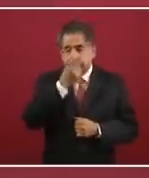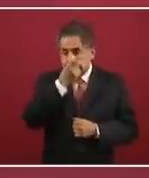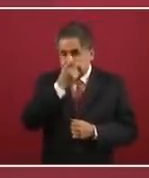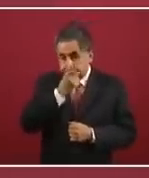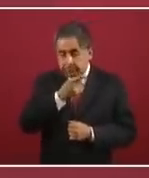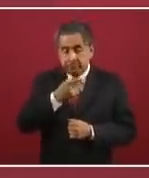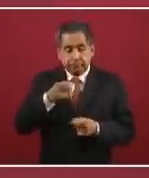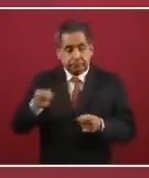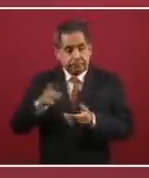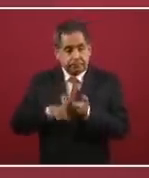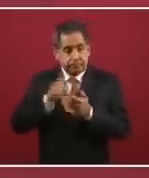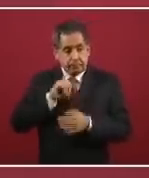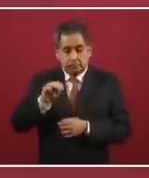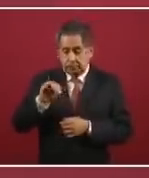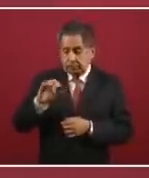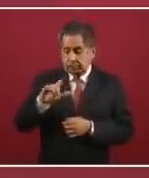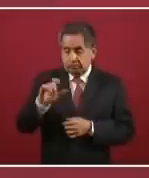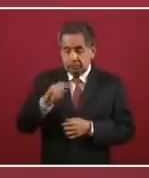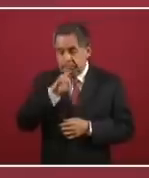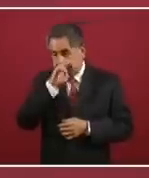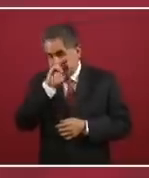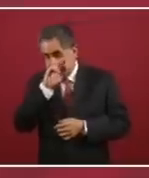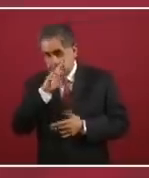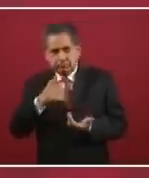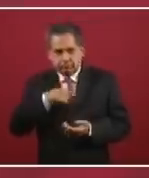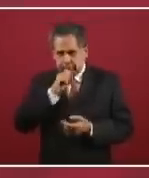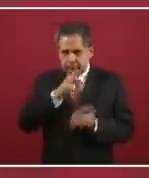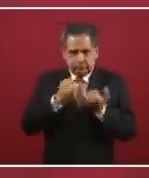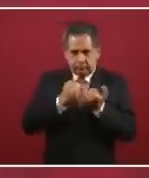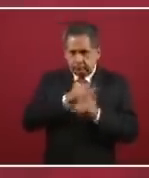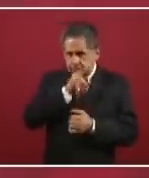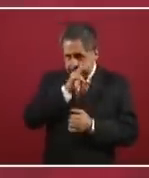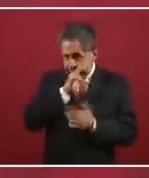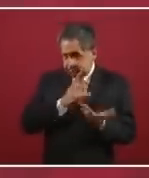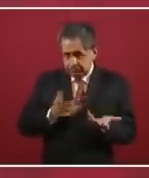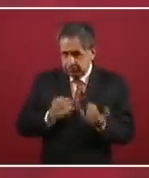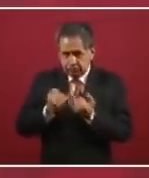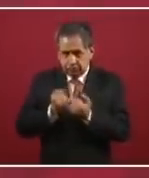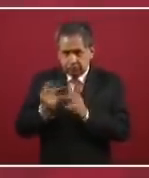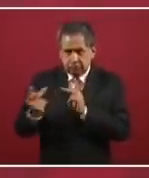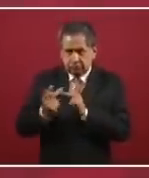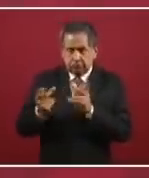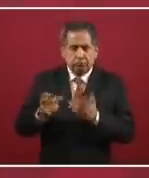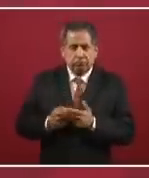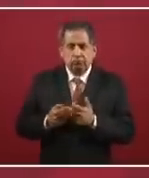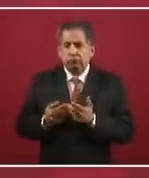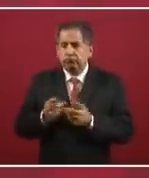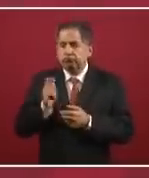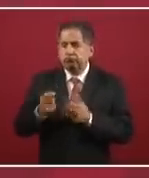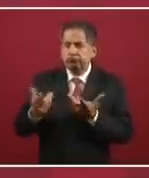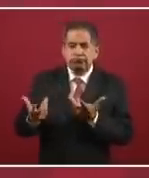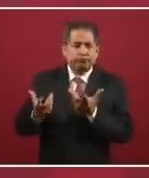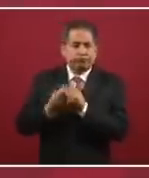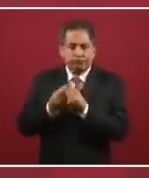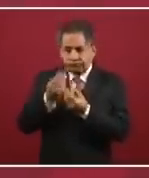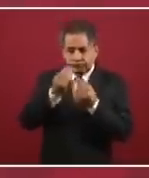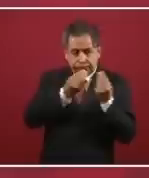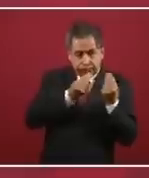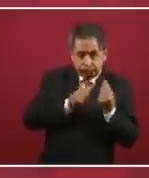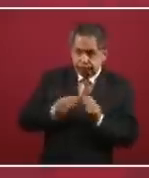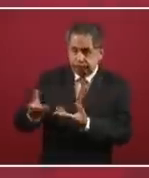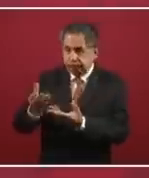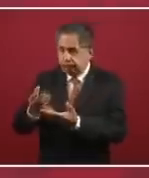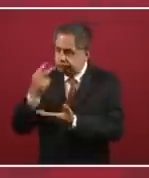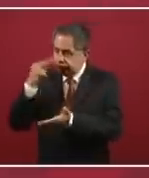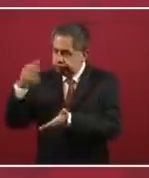preocupación. Y pues nosotros también siempre estamos preocupados por eso. Entonces, lo que tenemos que hacer es compartir la información que tenemos y